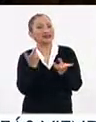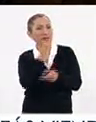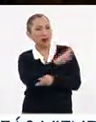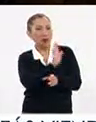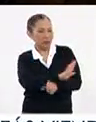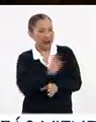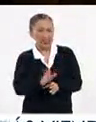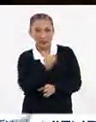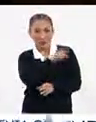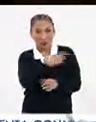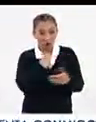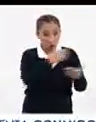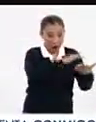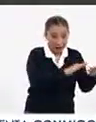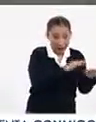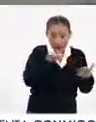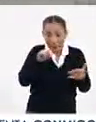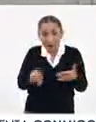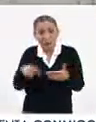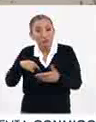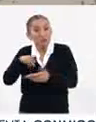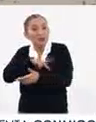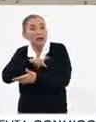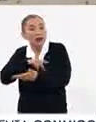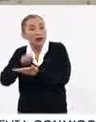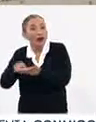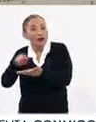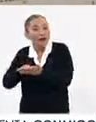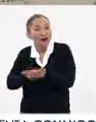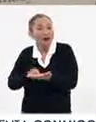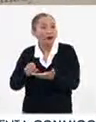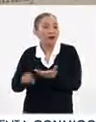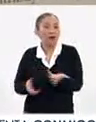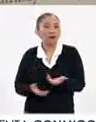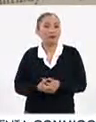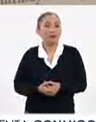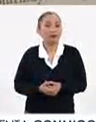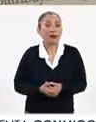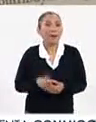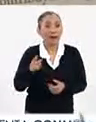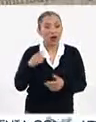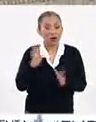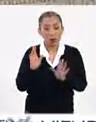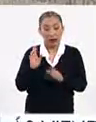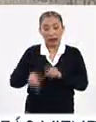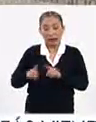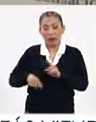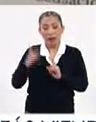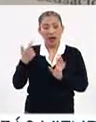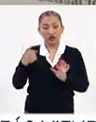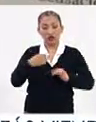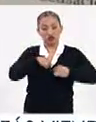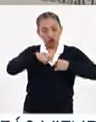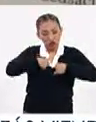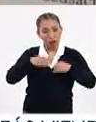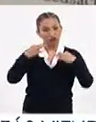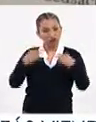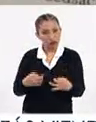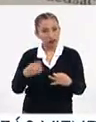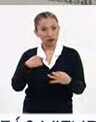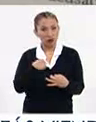Y entonces, o los vallejismos en caso de César Vallejo, pero los tengo que quitar para tratar de ser yo, como